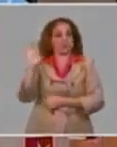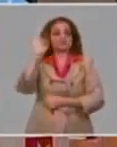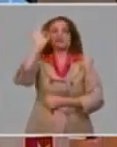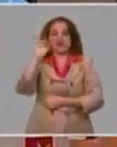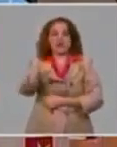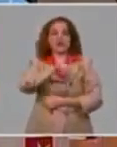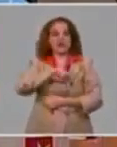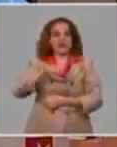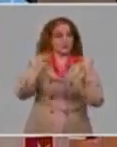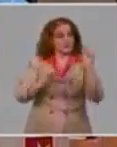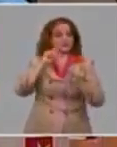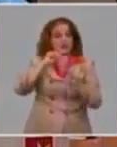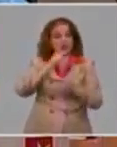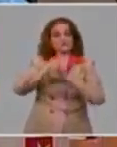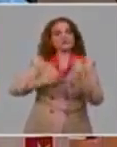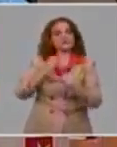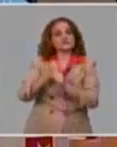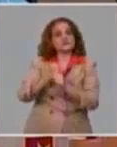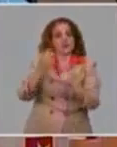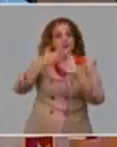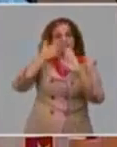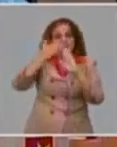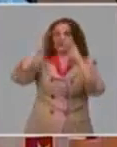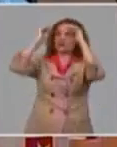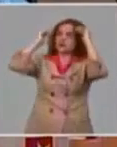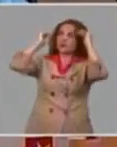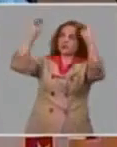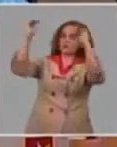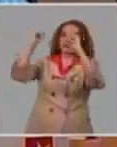en albañilería. Eso